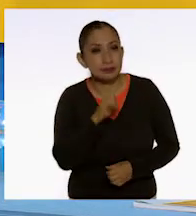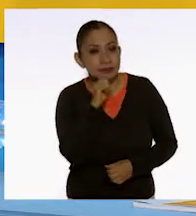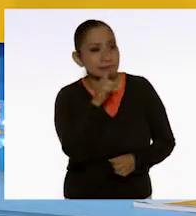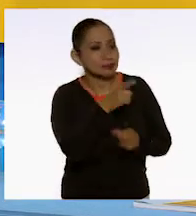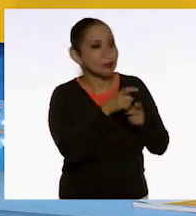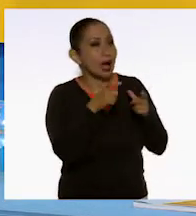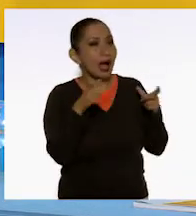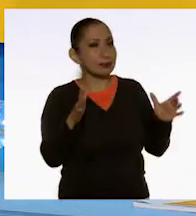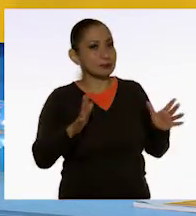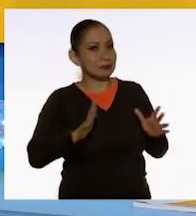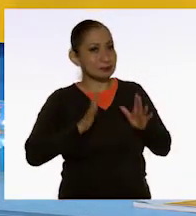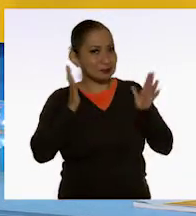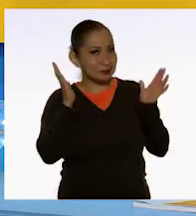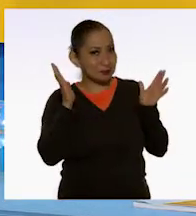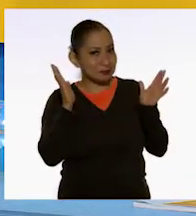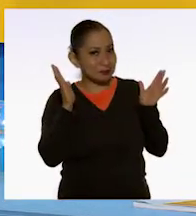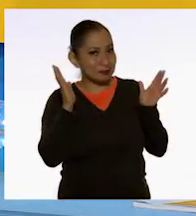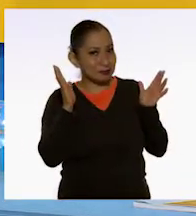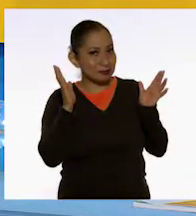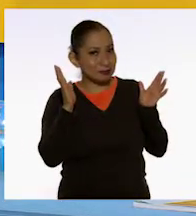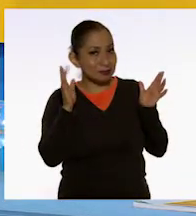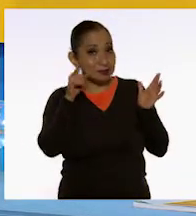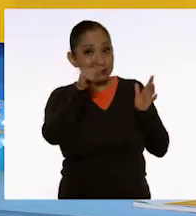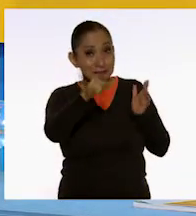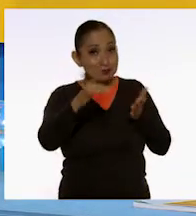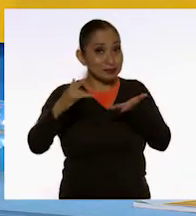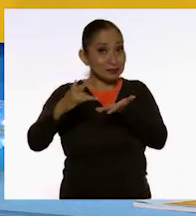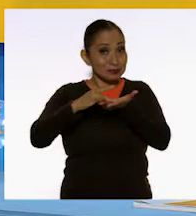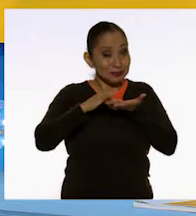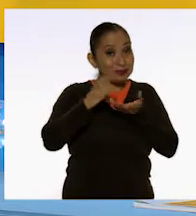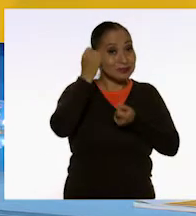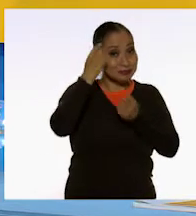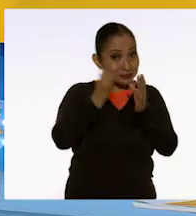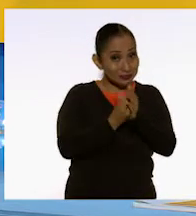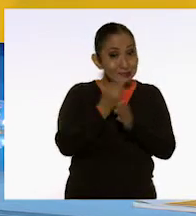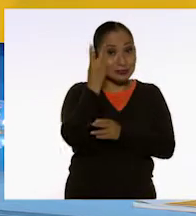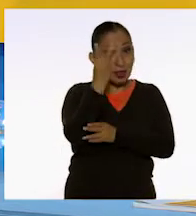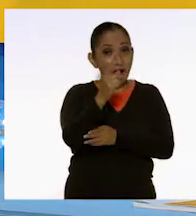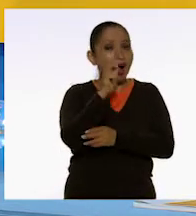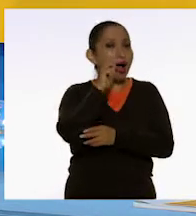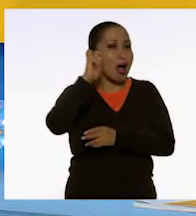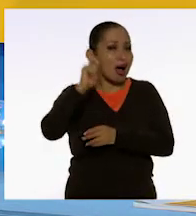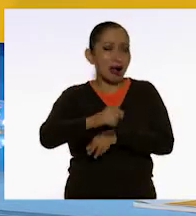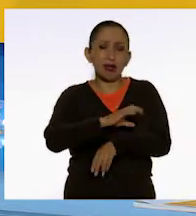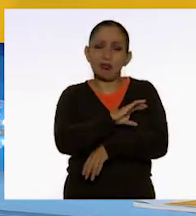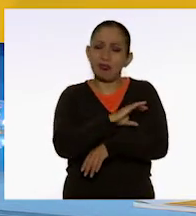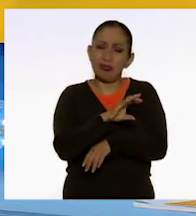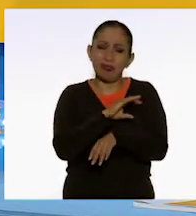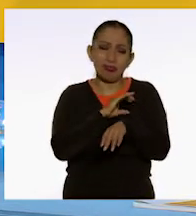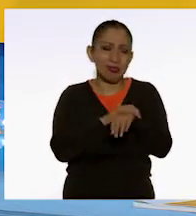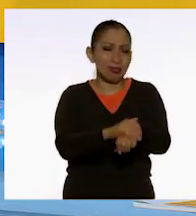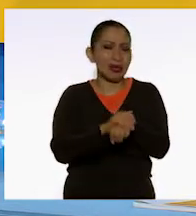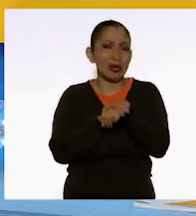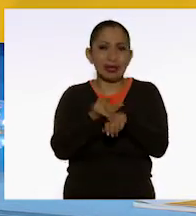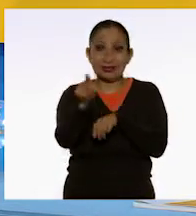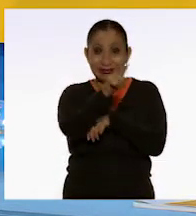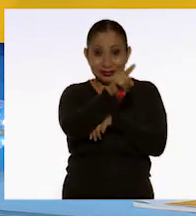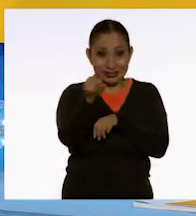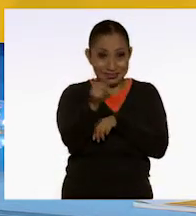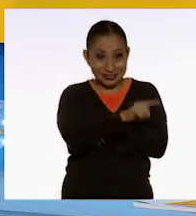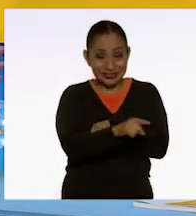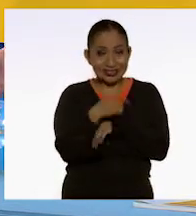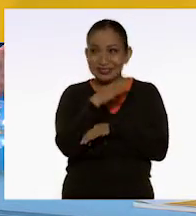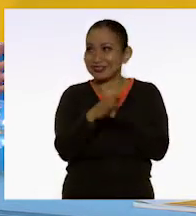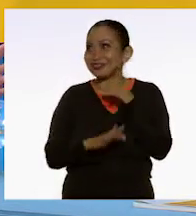gran sorpresa. Nos apoyarán en algunas clases dos grandes amistades muy queridas por los niños y las niñas